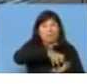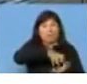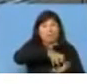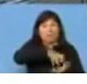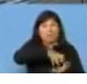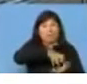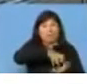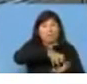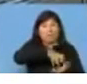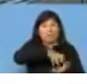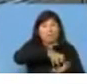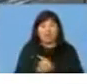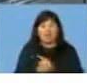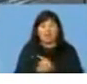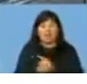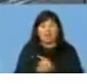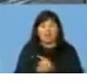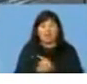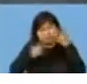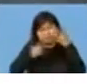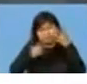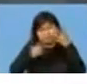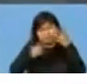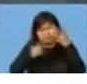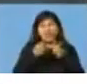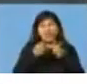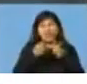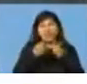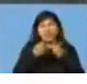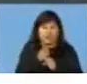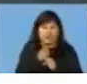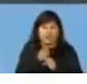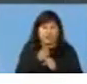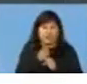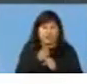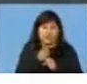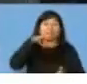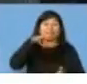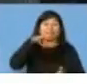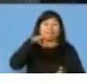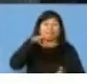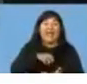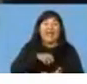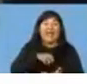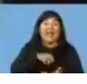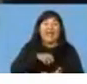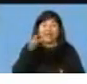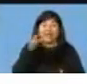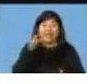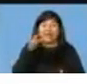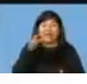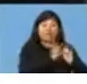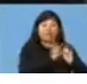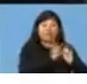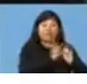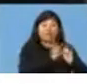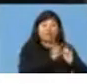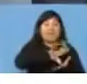renovable. Así que bueno, son muchas. Bueno, Ledesma donó el Parque Nacional Calilegua hace ya más de 40 años y actualmente lo protege con un